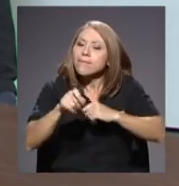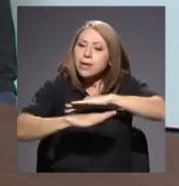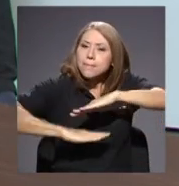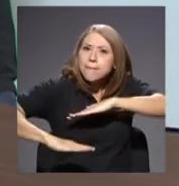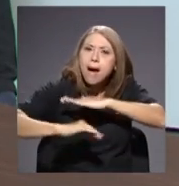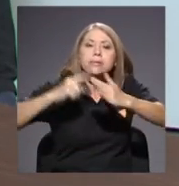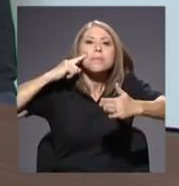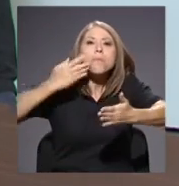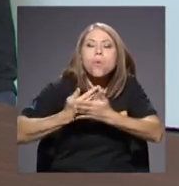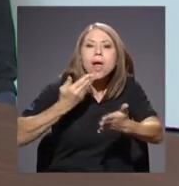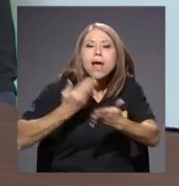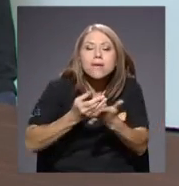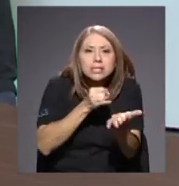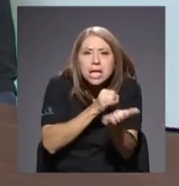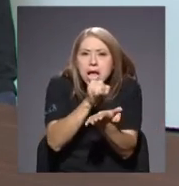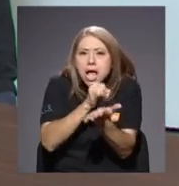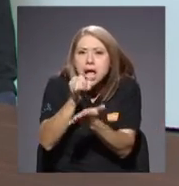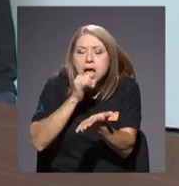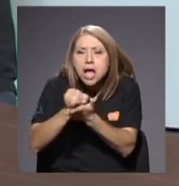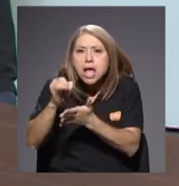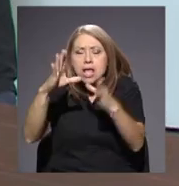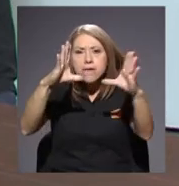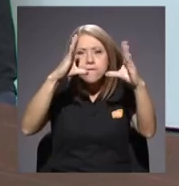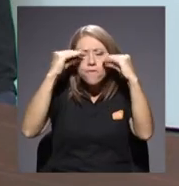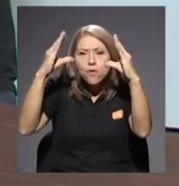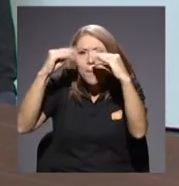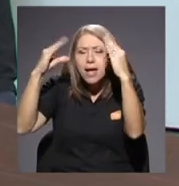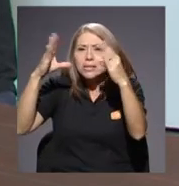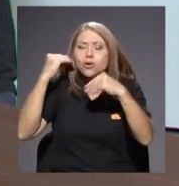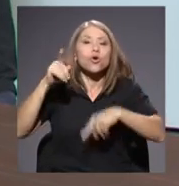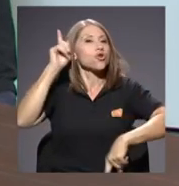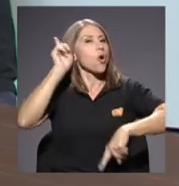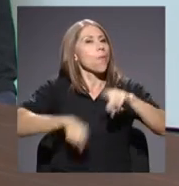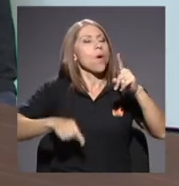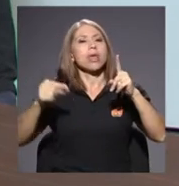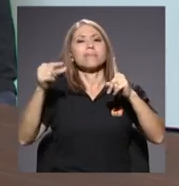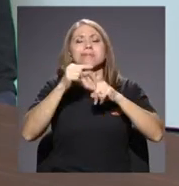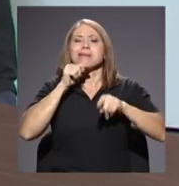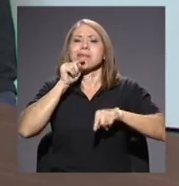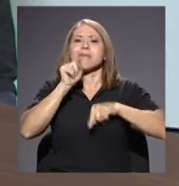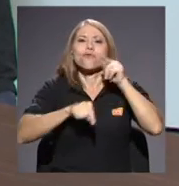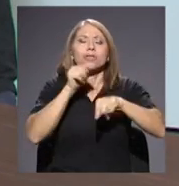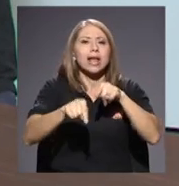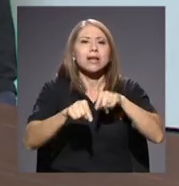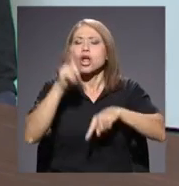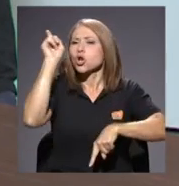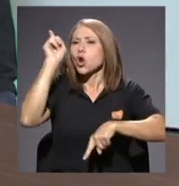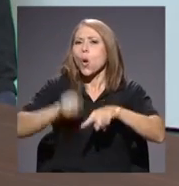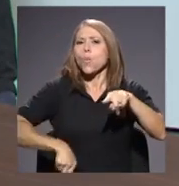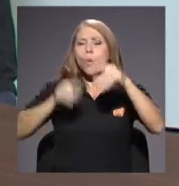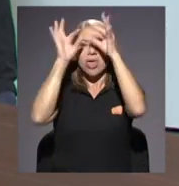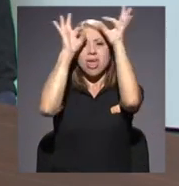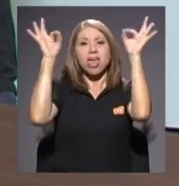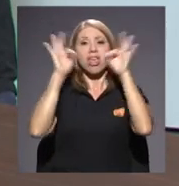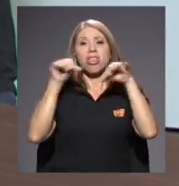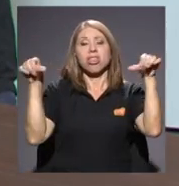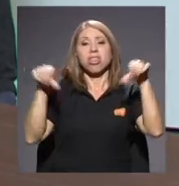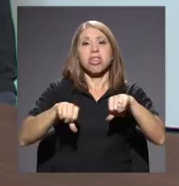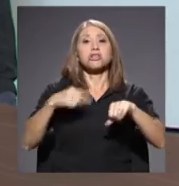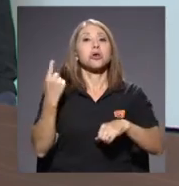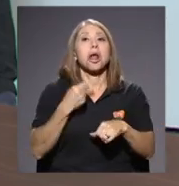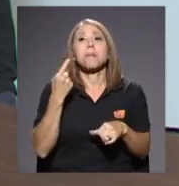con pruebas de lo que está diciendo. O sea, no vale insultar, no vale difamar, no vale dañar a otras ajenas